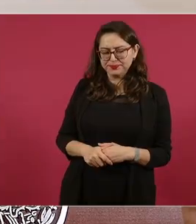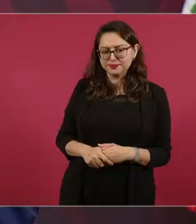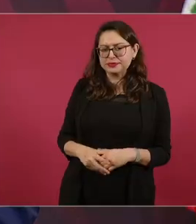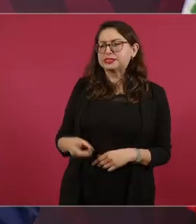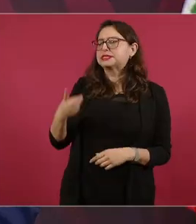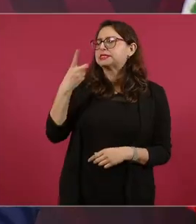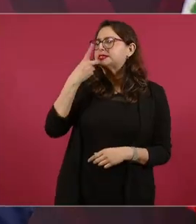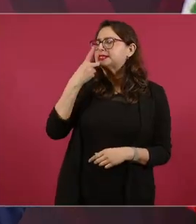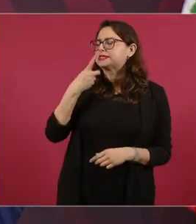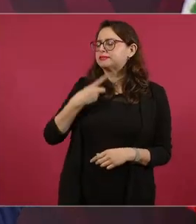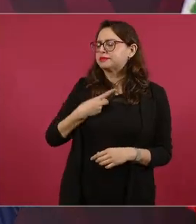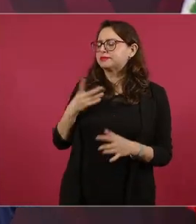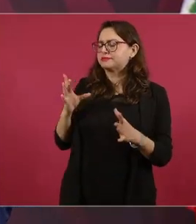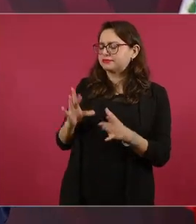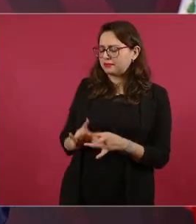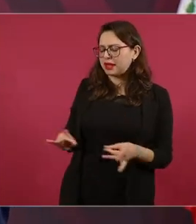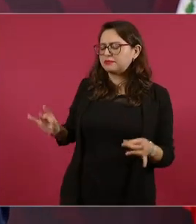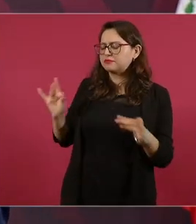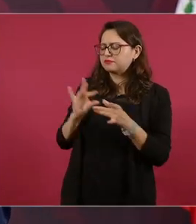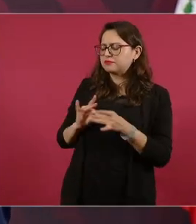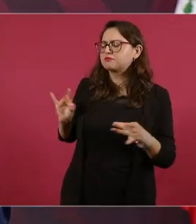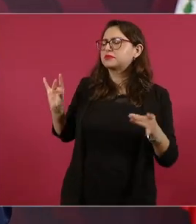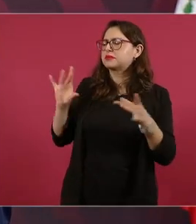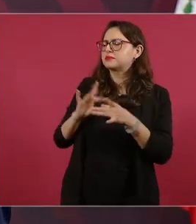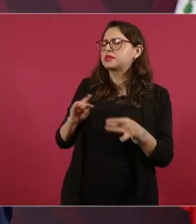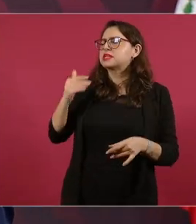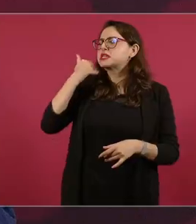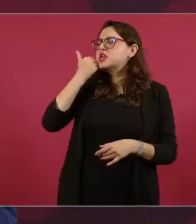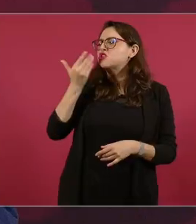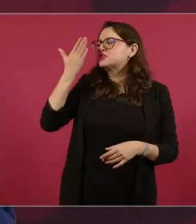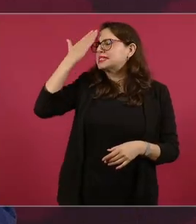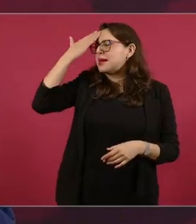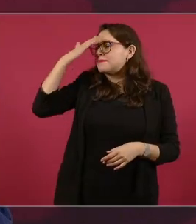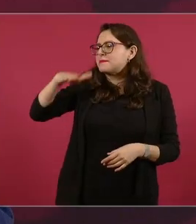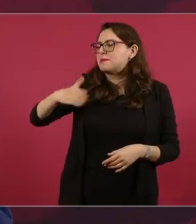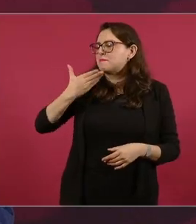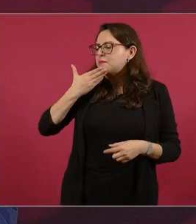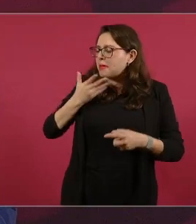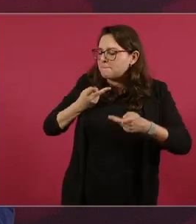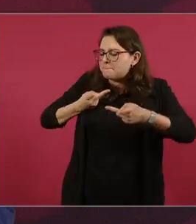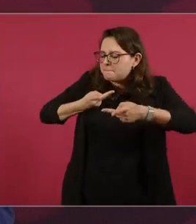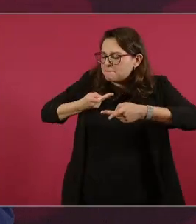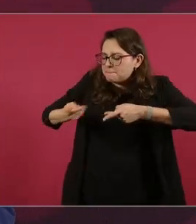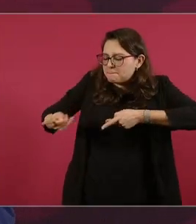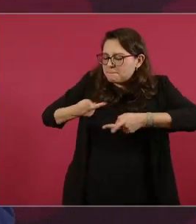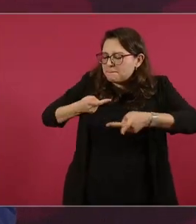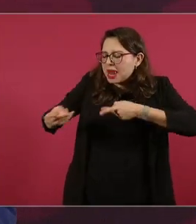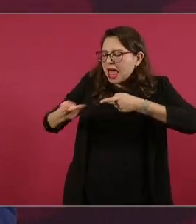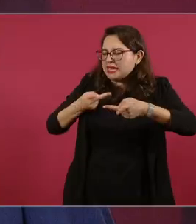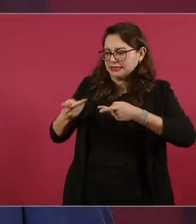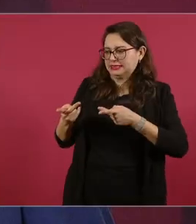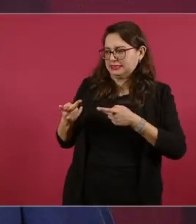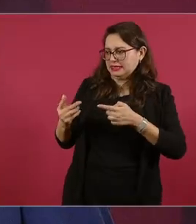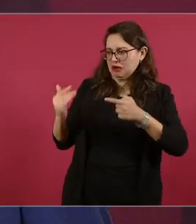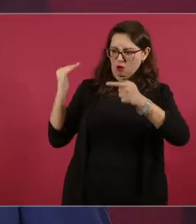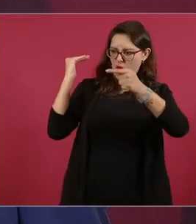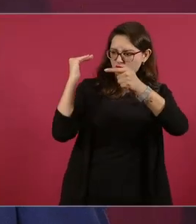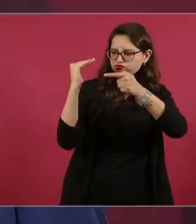cómo le vas a hacer? Porque siempre a nosotros eran exigentes con nosotros,